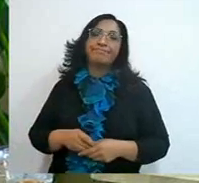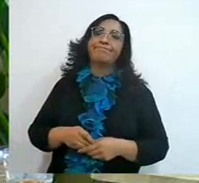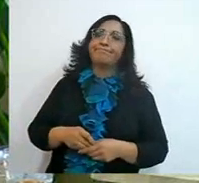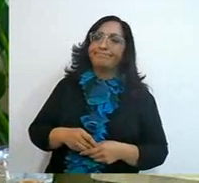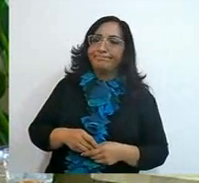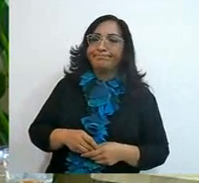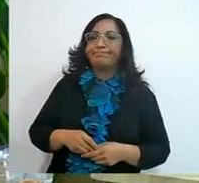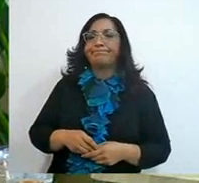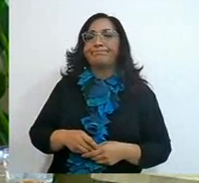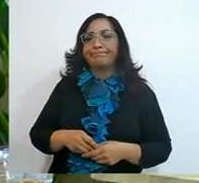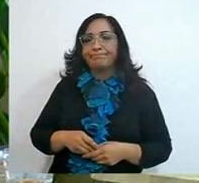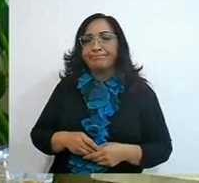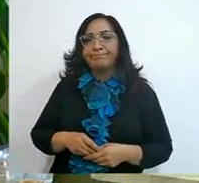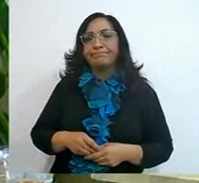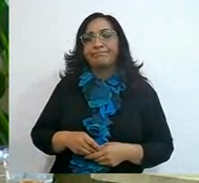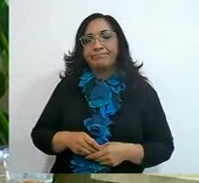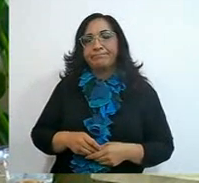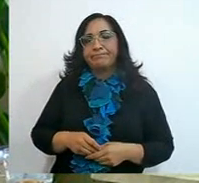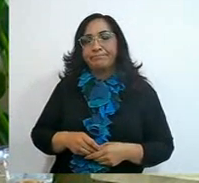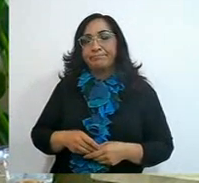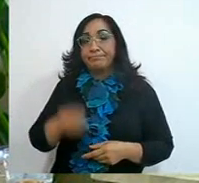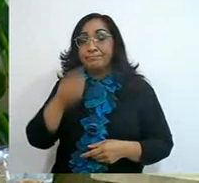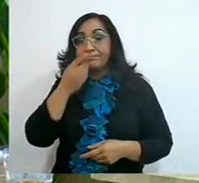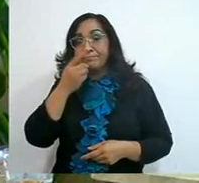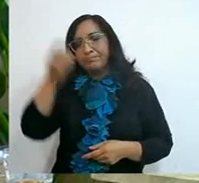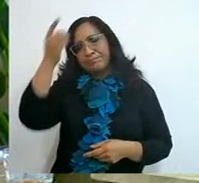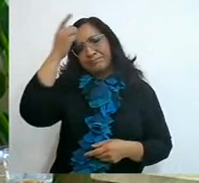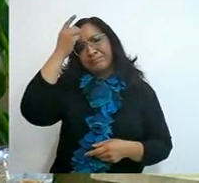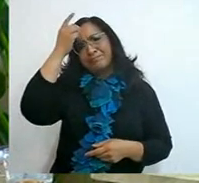Ah, me dijo el Señor,